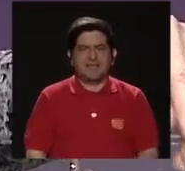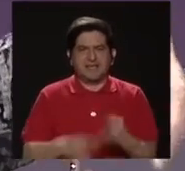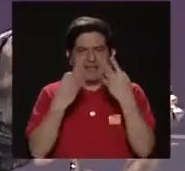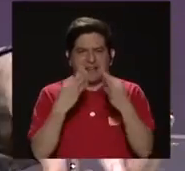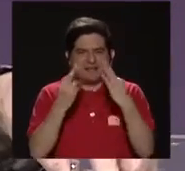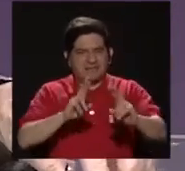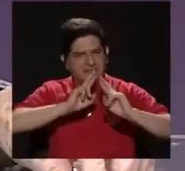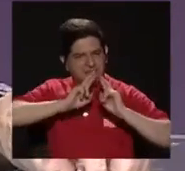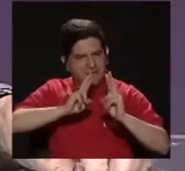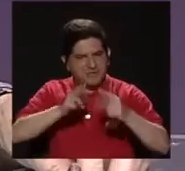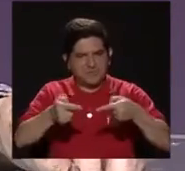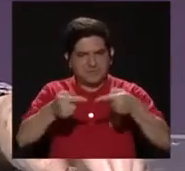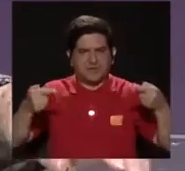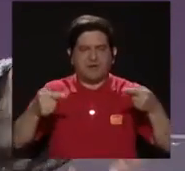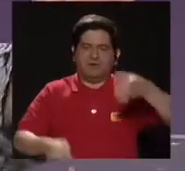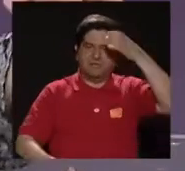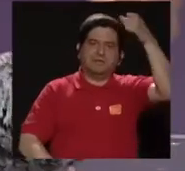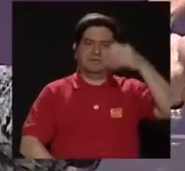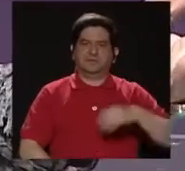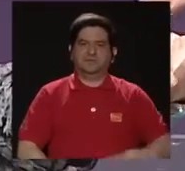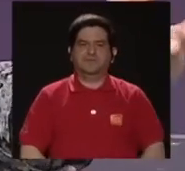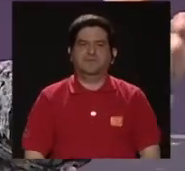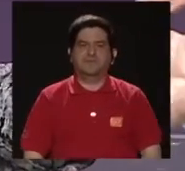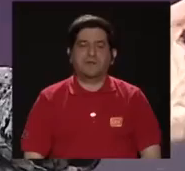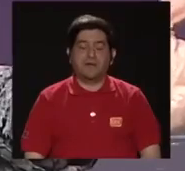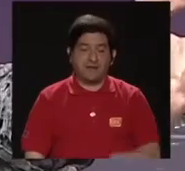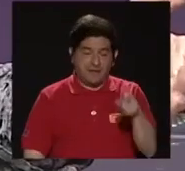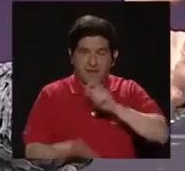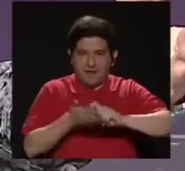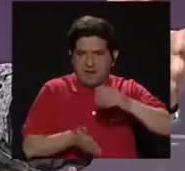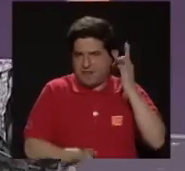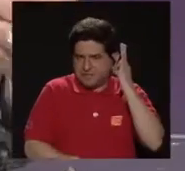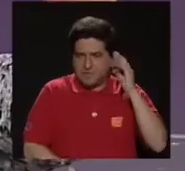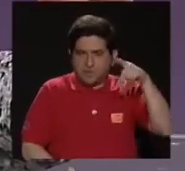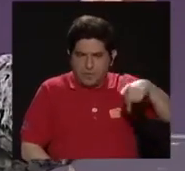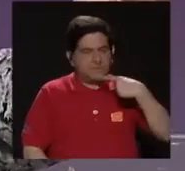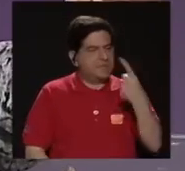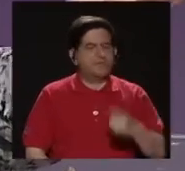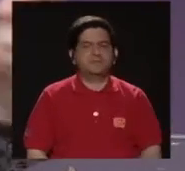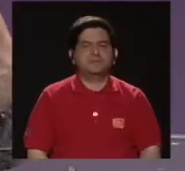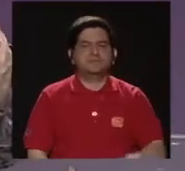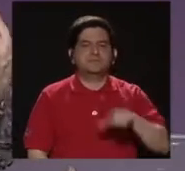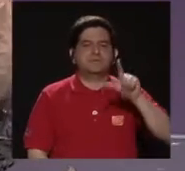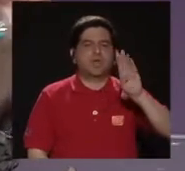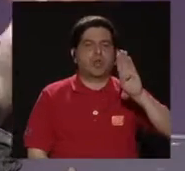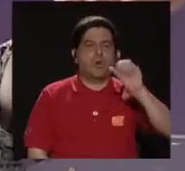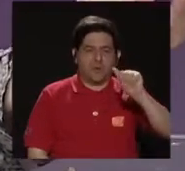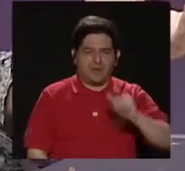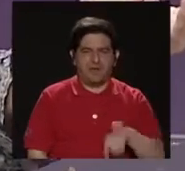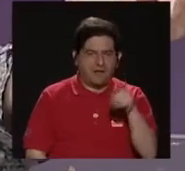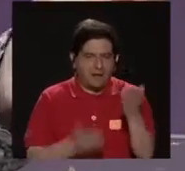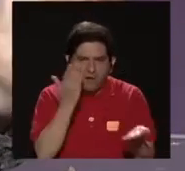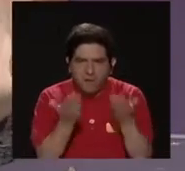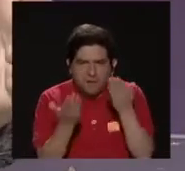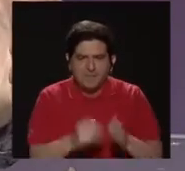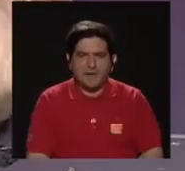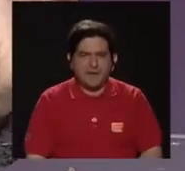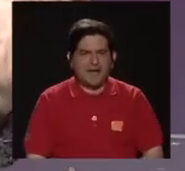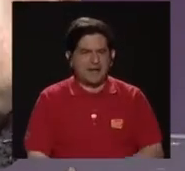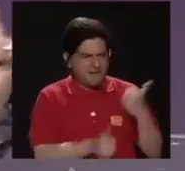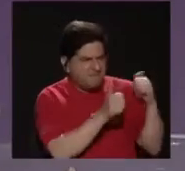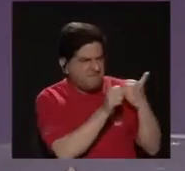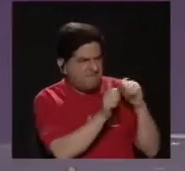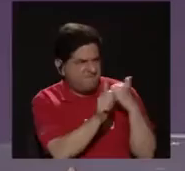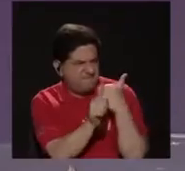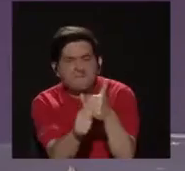cultura. Y en ese sentido Pincola dice que la loba, porque ella compara la persecución que